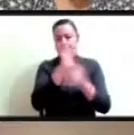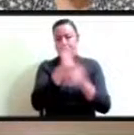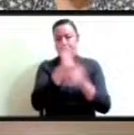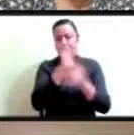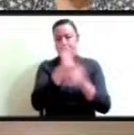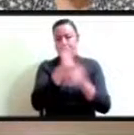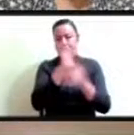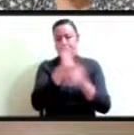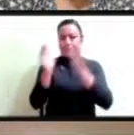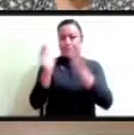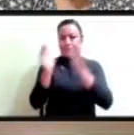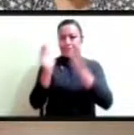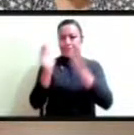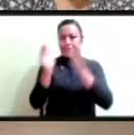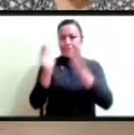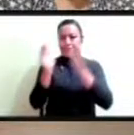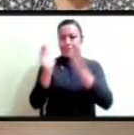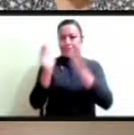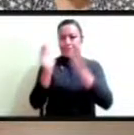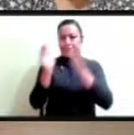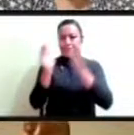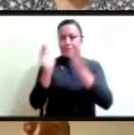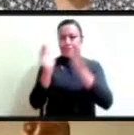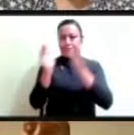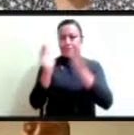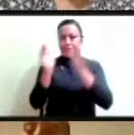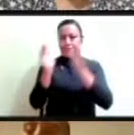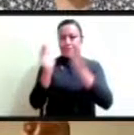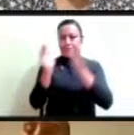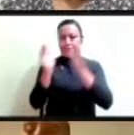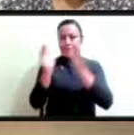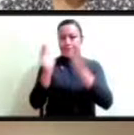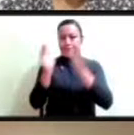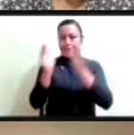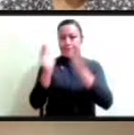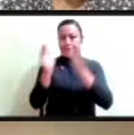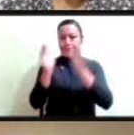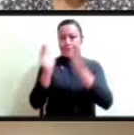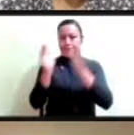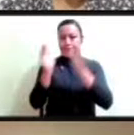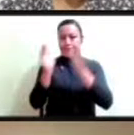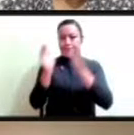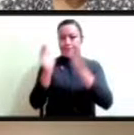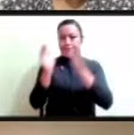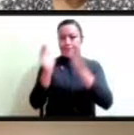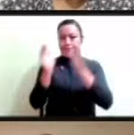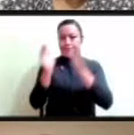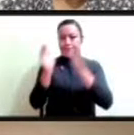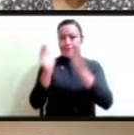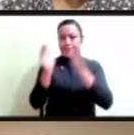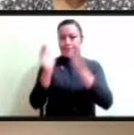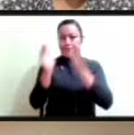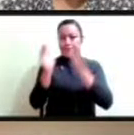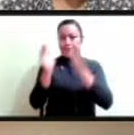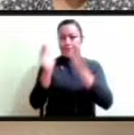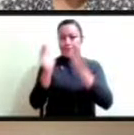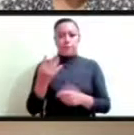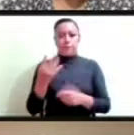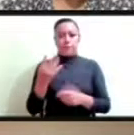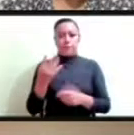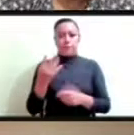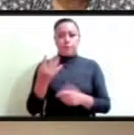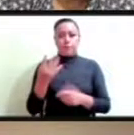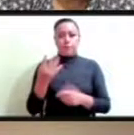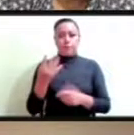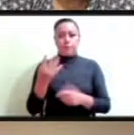con el siguiente punto del orden del día. Seguiríamos con el punto número 14 y al final regresaríamos con el 3. Para